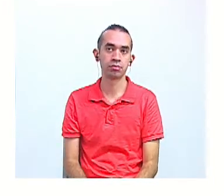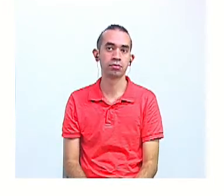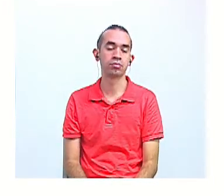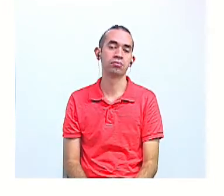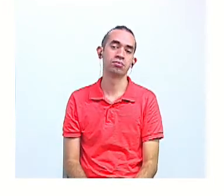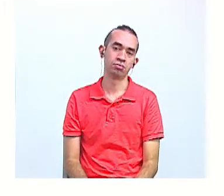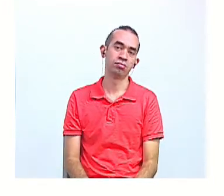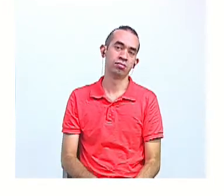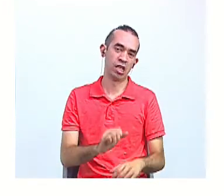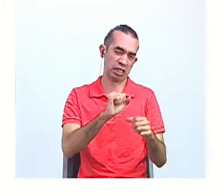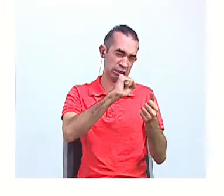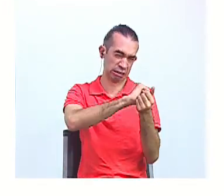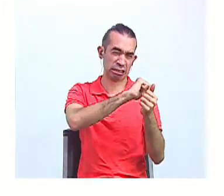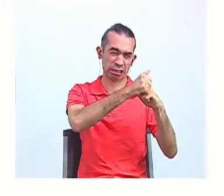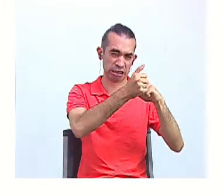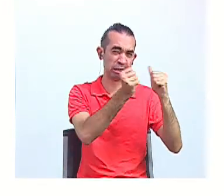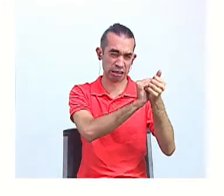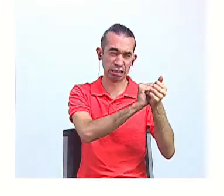que la densidad,